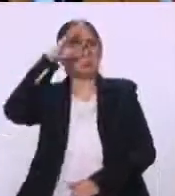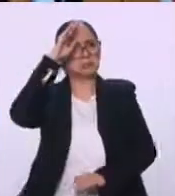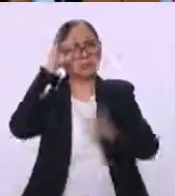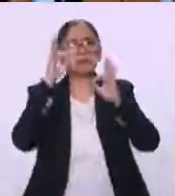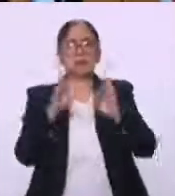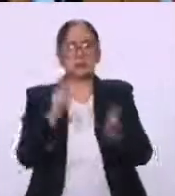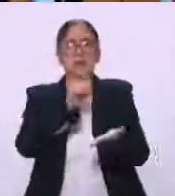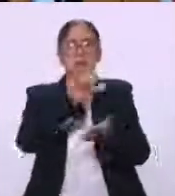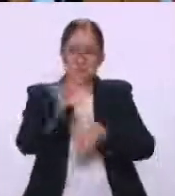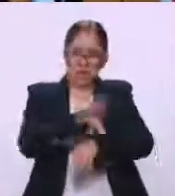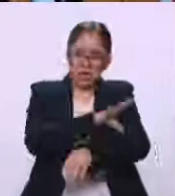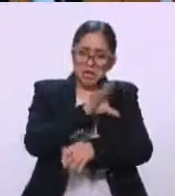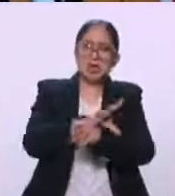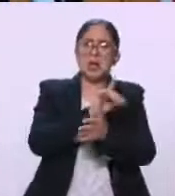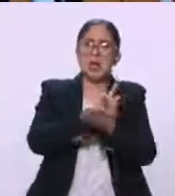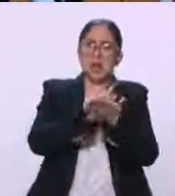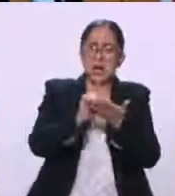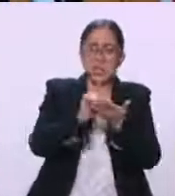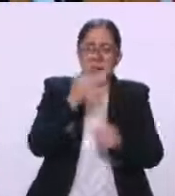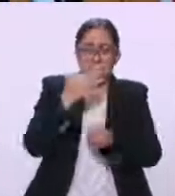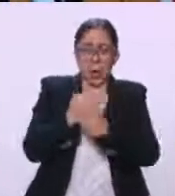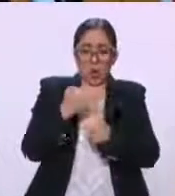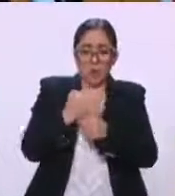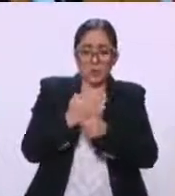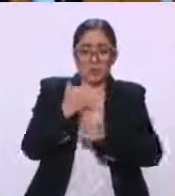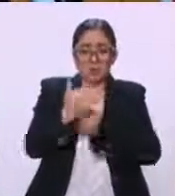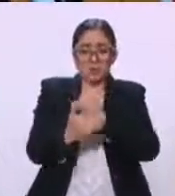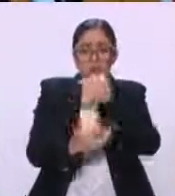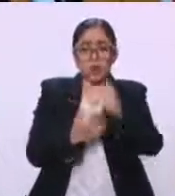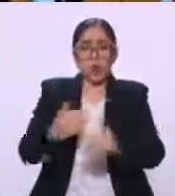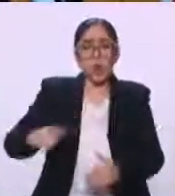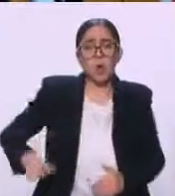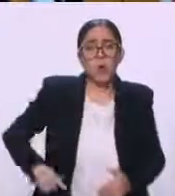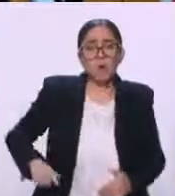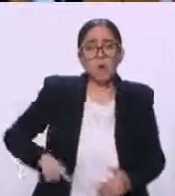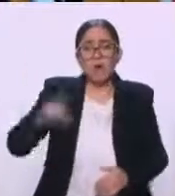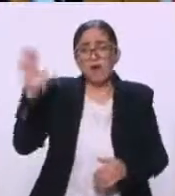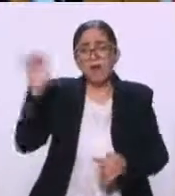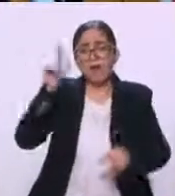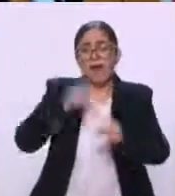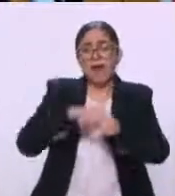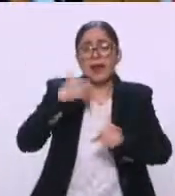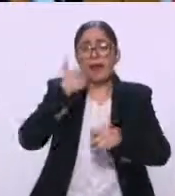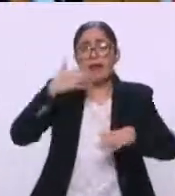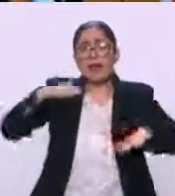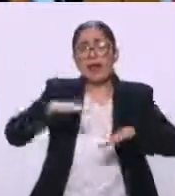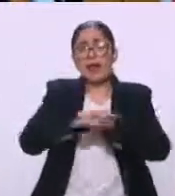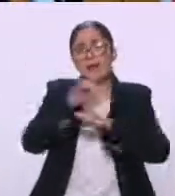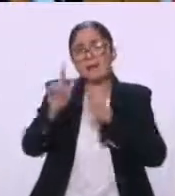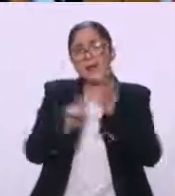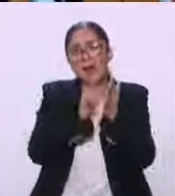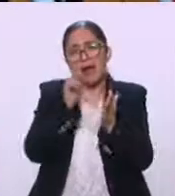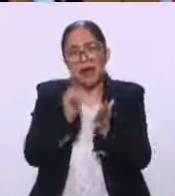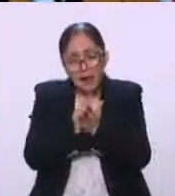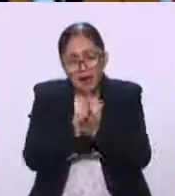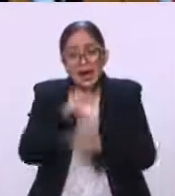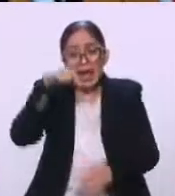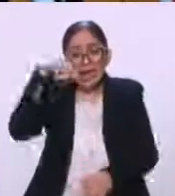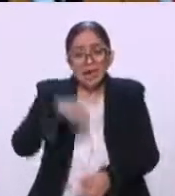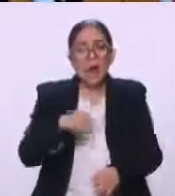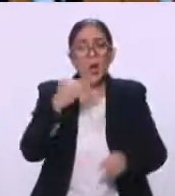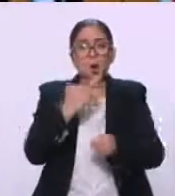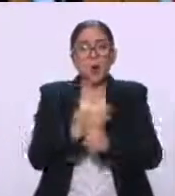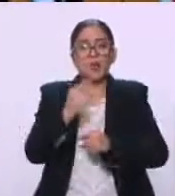una ley de transición energética y que el actual gobierno federal cuenta con un programa especial de transición